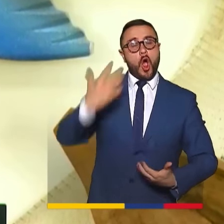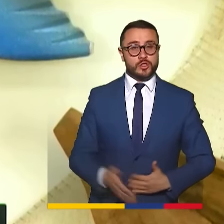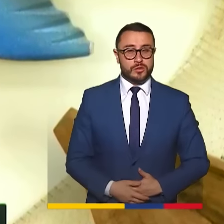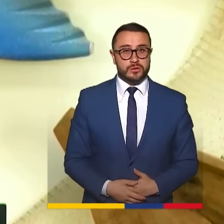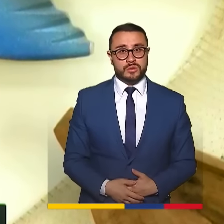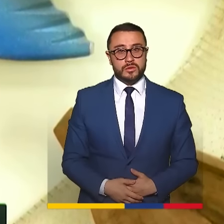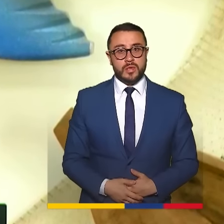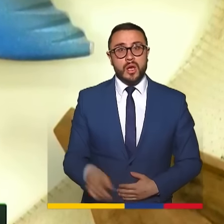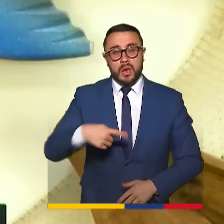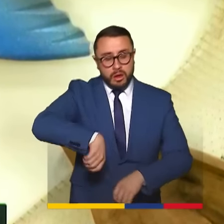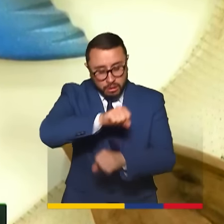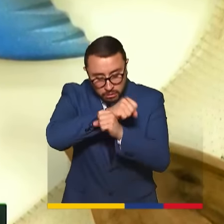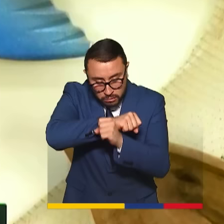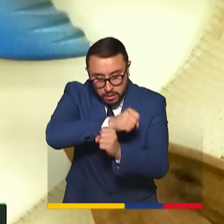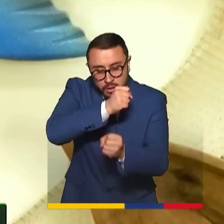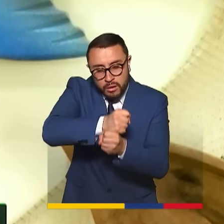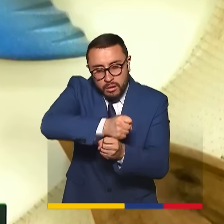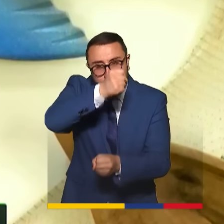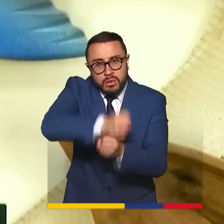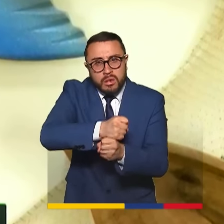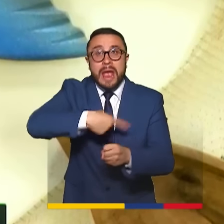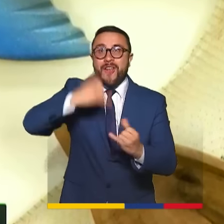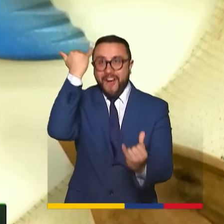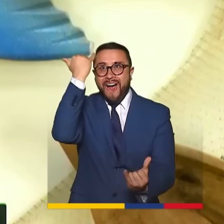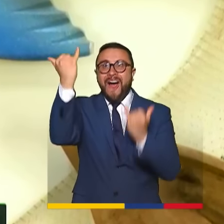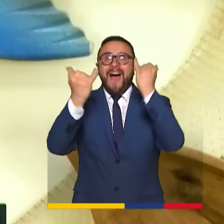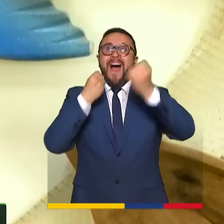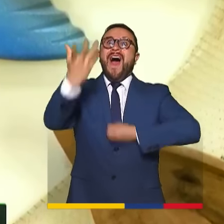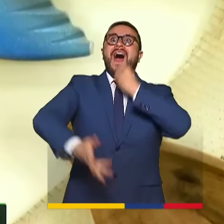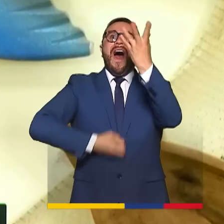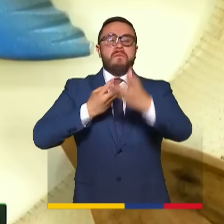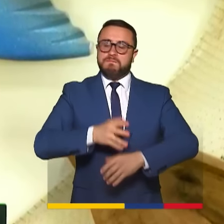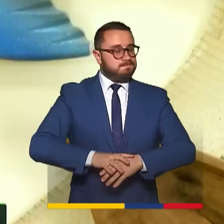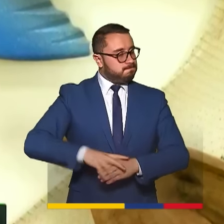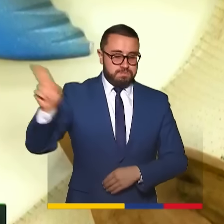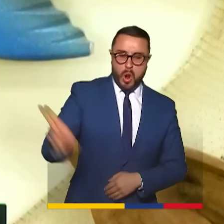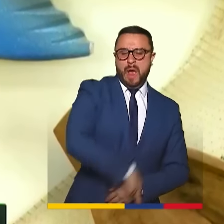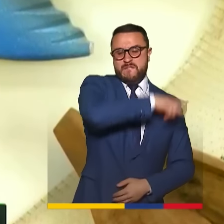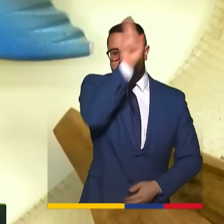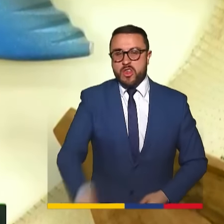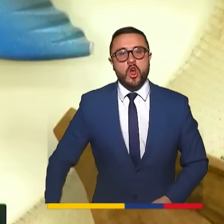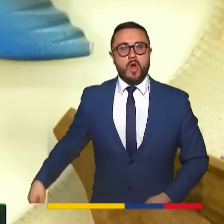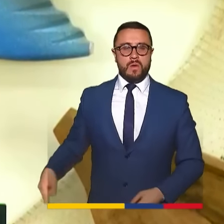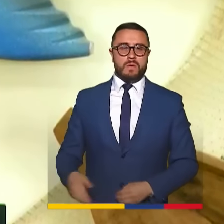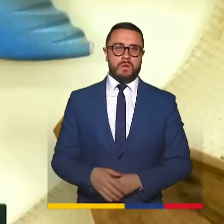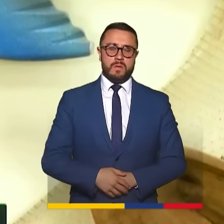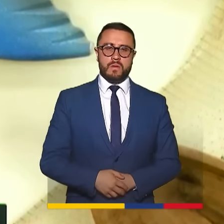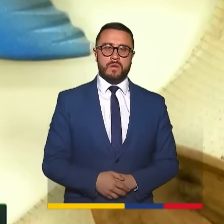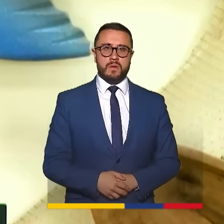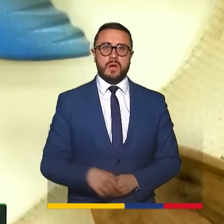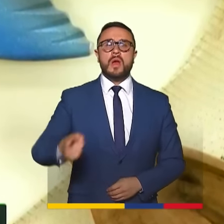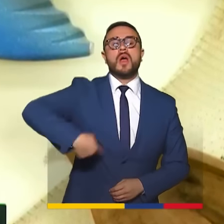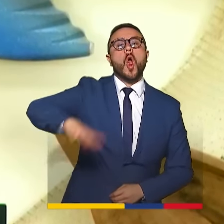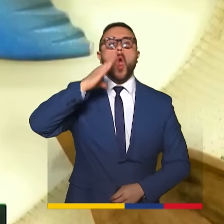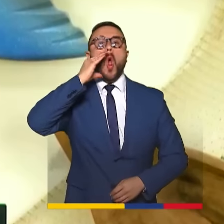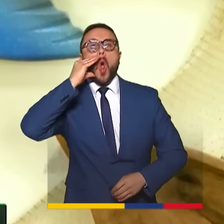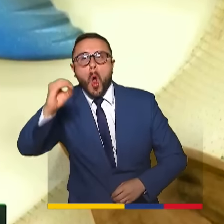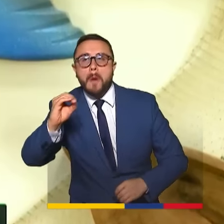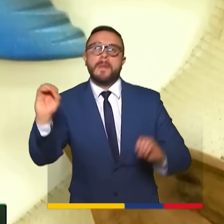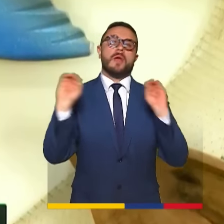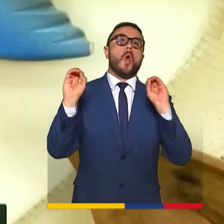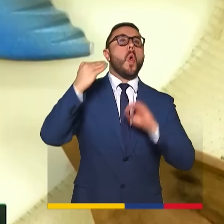ideas, sin la posibilidad de expresarlas, sin ser hombres o